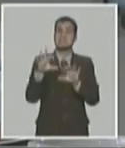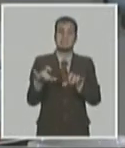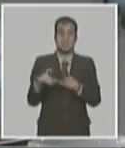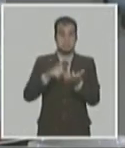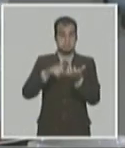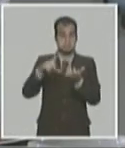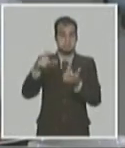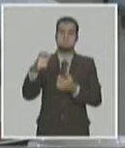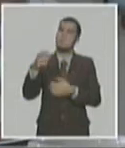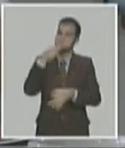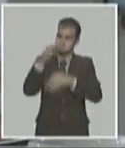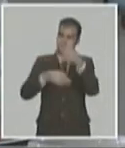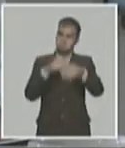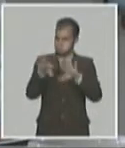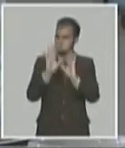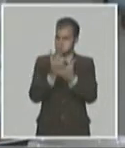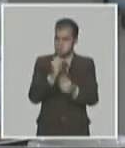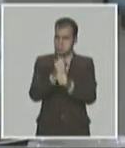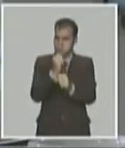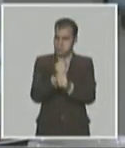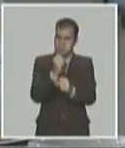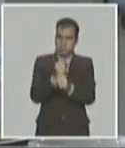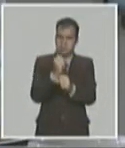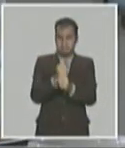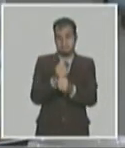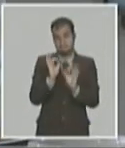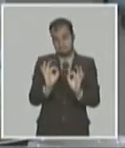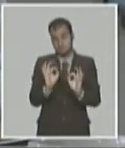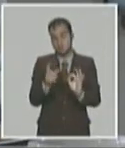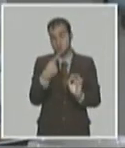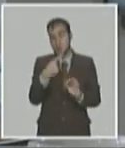y es un poco lo que se está tratando de generar en esa